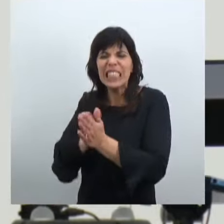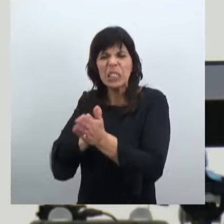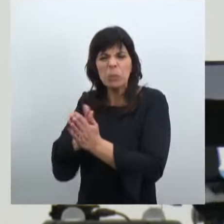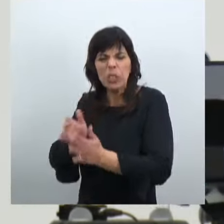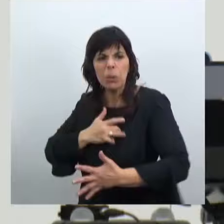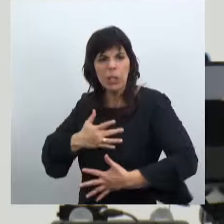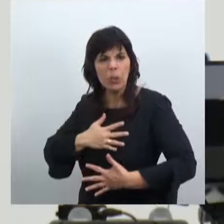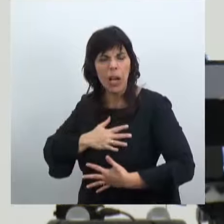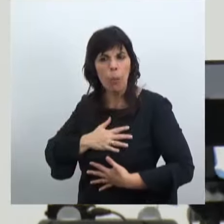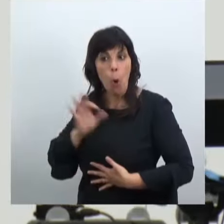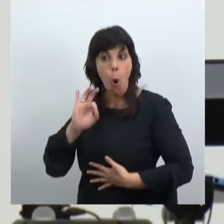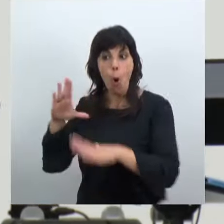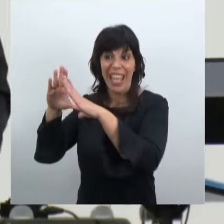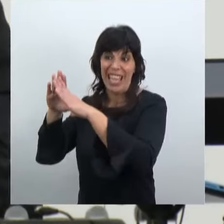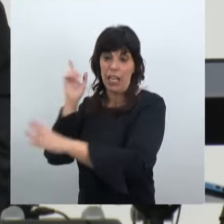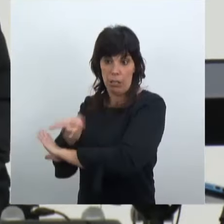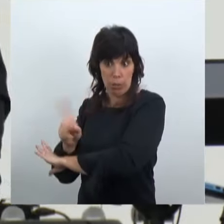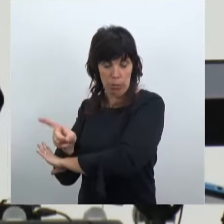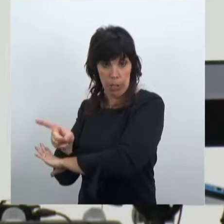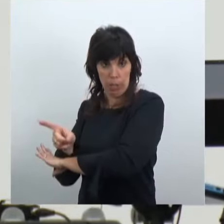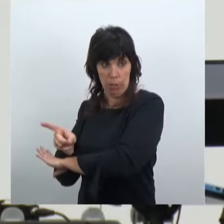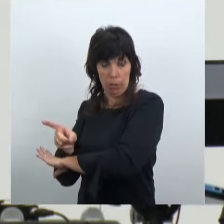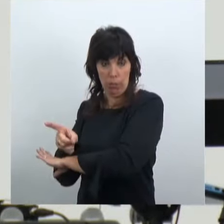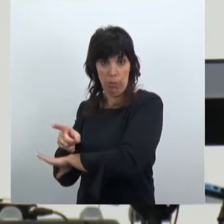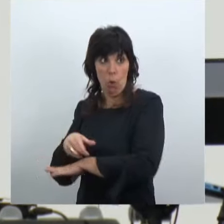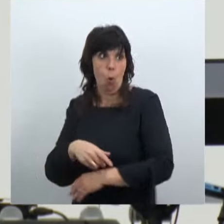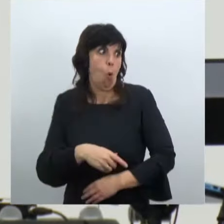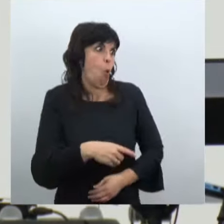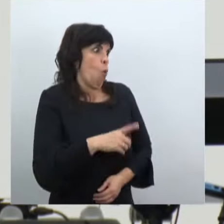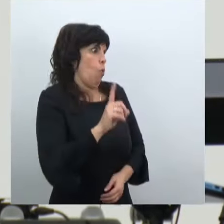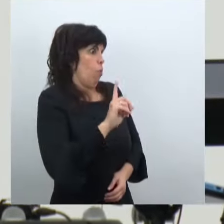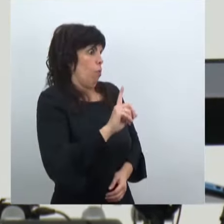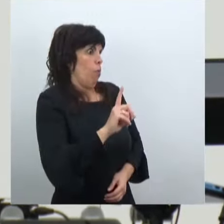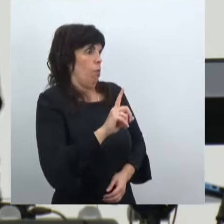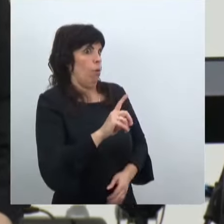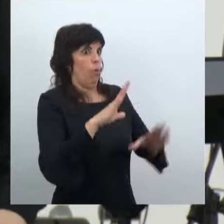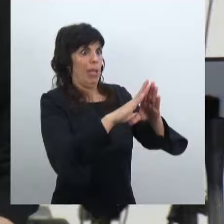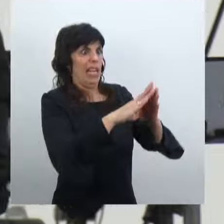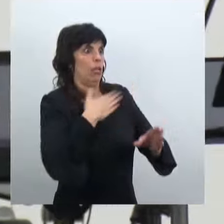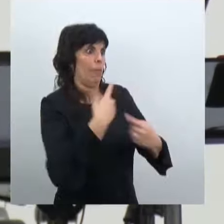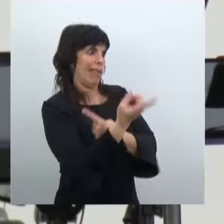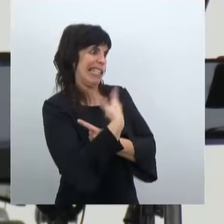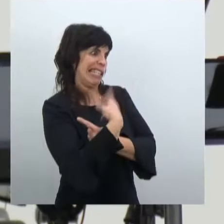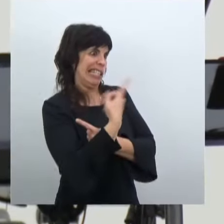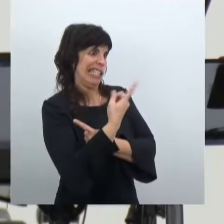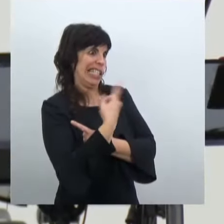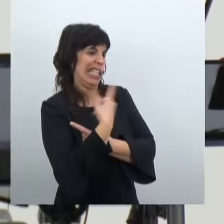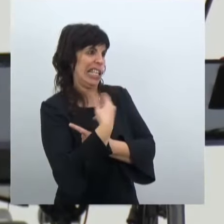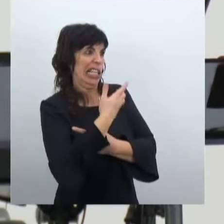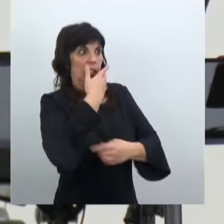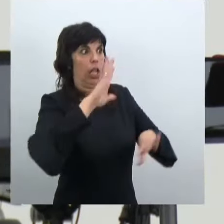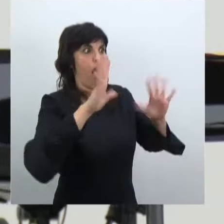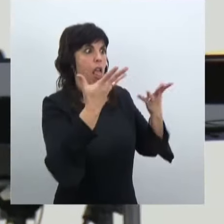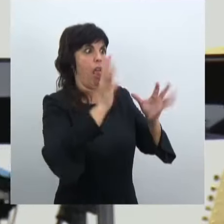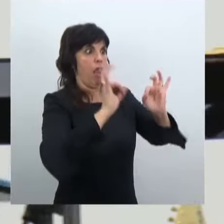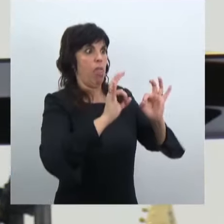tu iglesia te obliga. ¿Cuántas veces dices, no, mi iglesia hasta me llama si no doy los